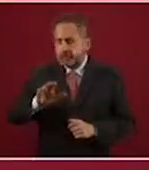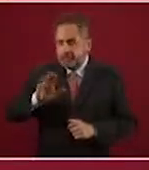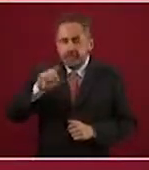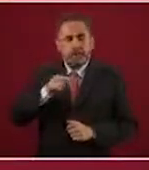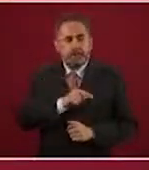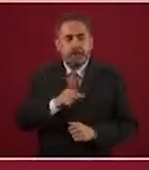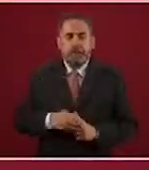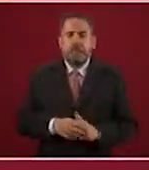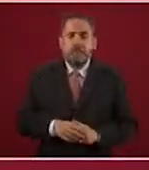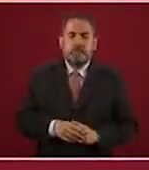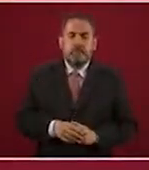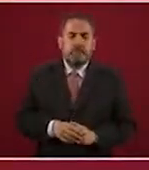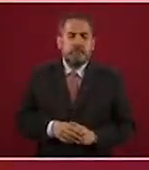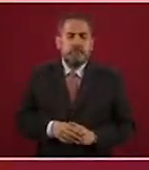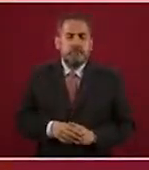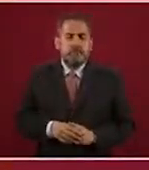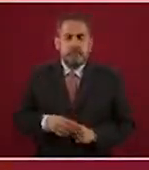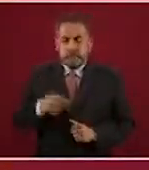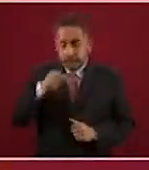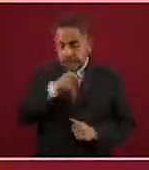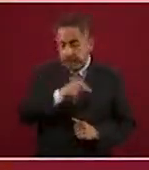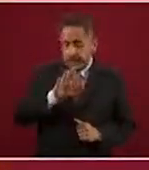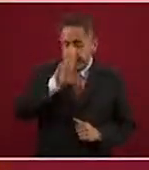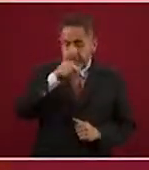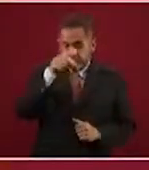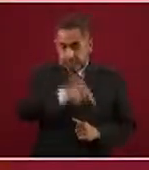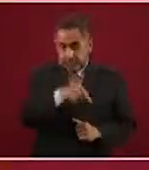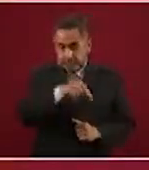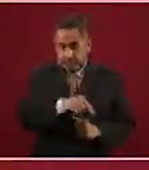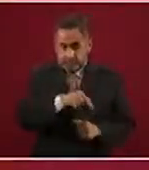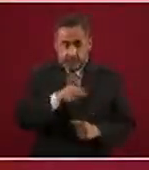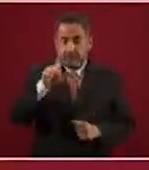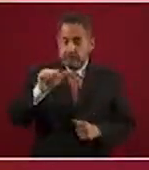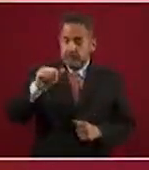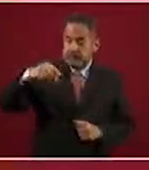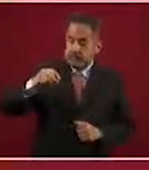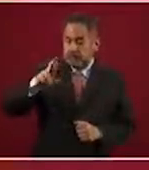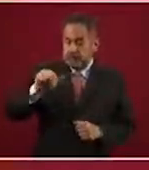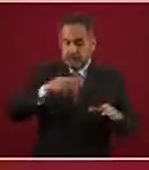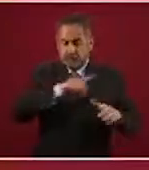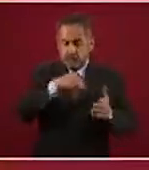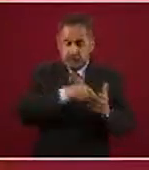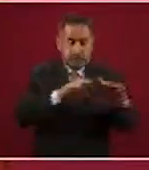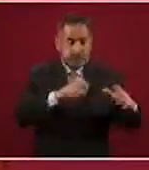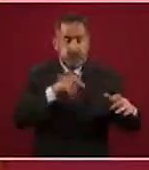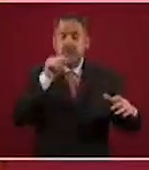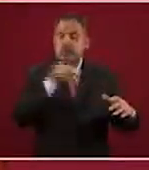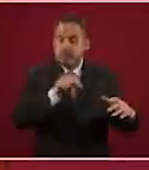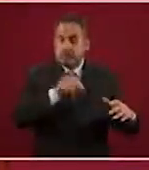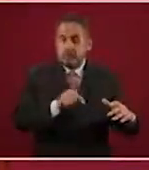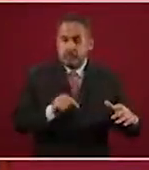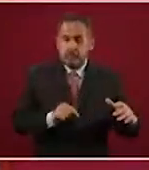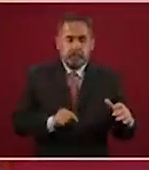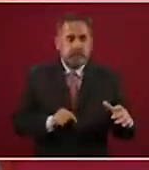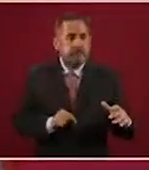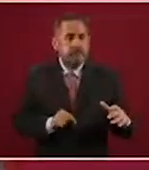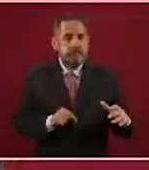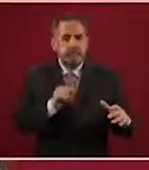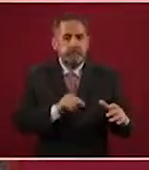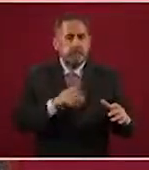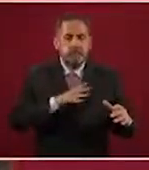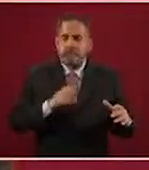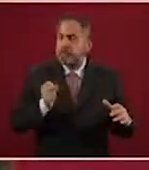parecer, ahí, en La Mora, están los